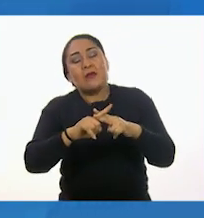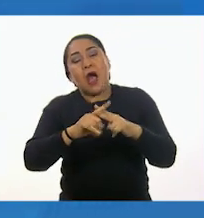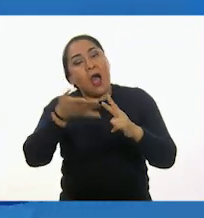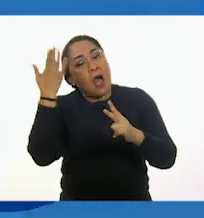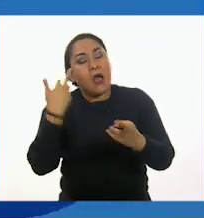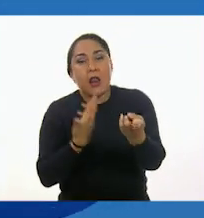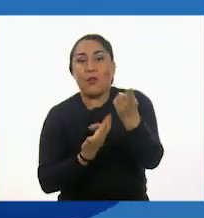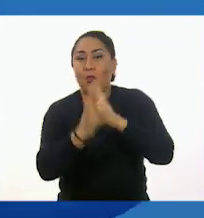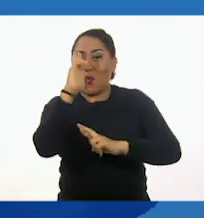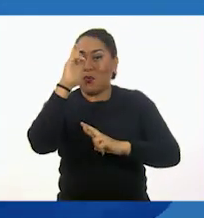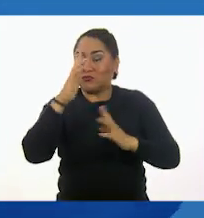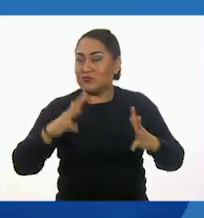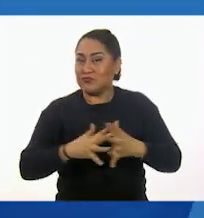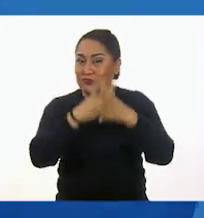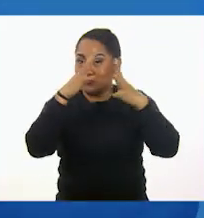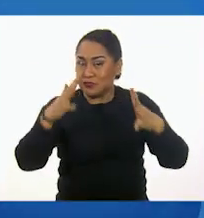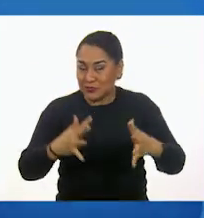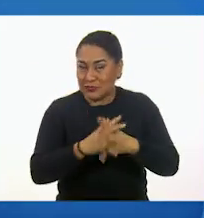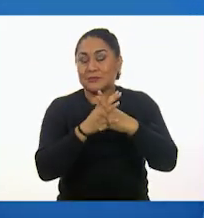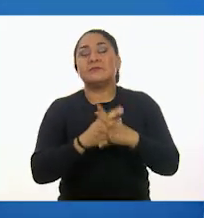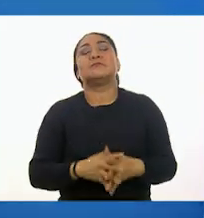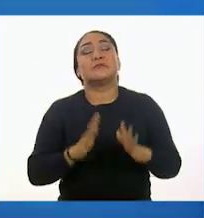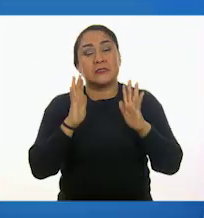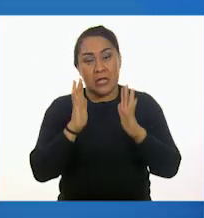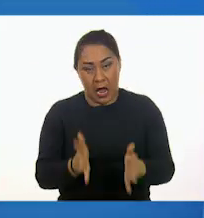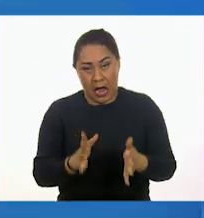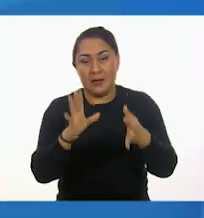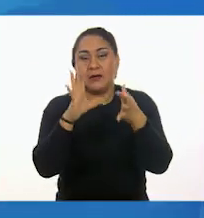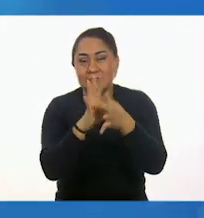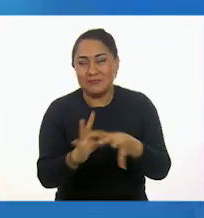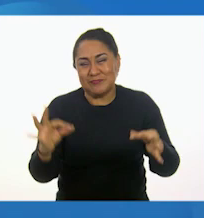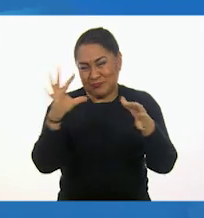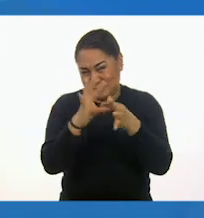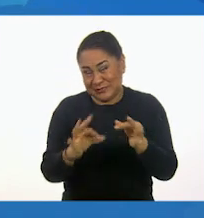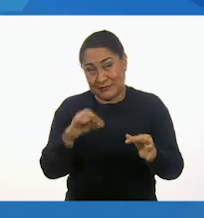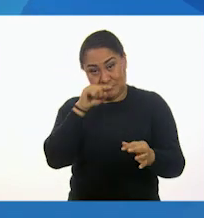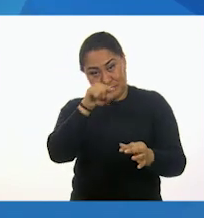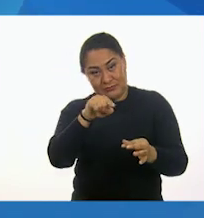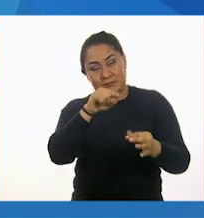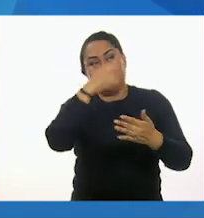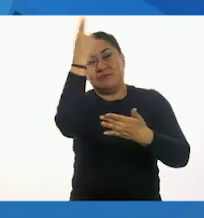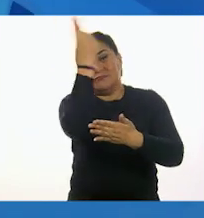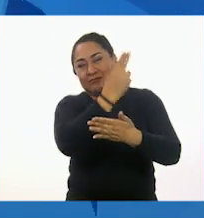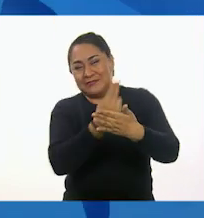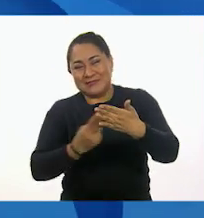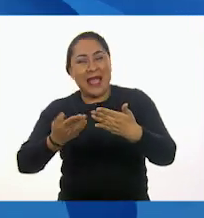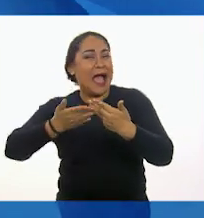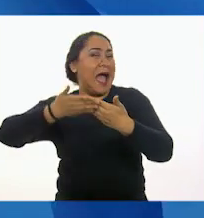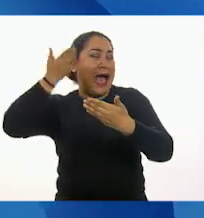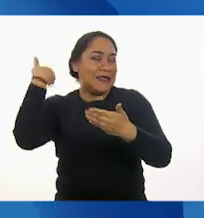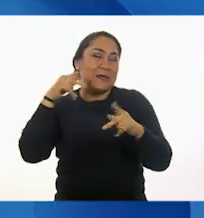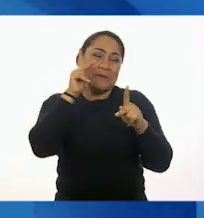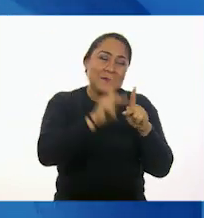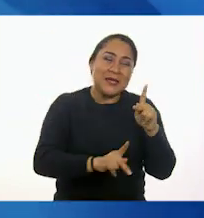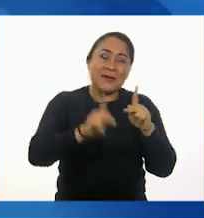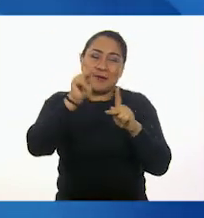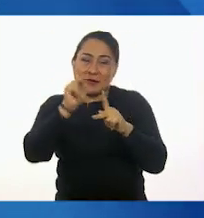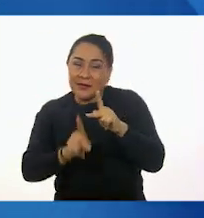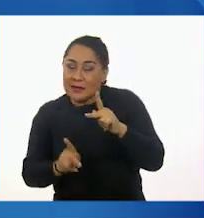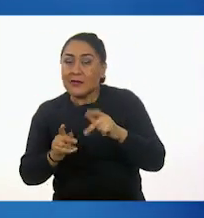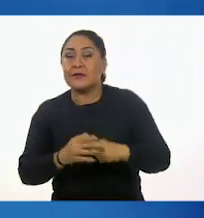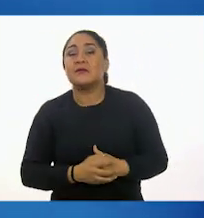Revolución. Ya se ha explicado este mural en estas cápsulas. Yo solo